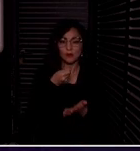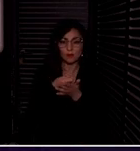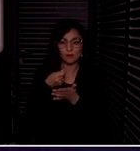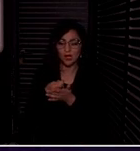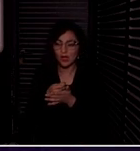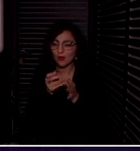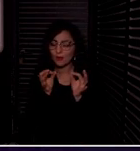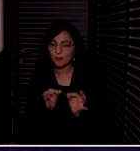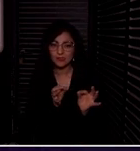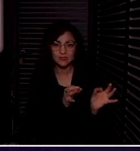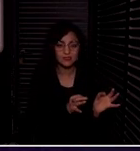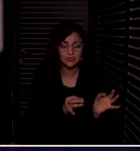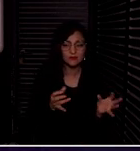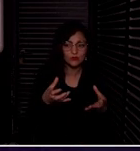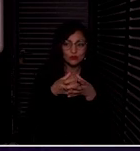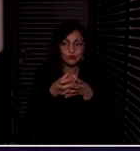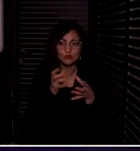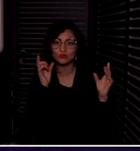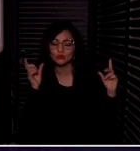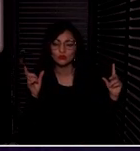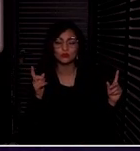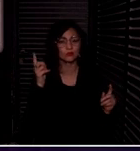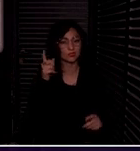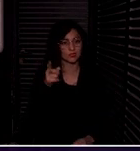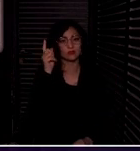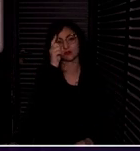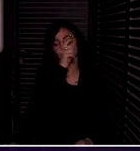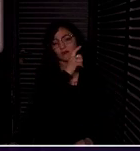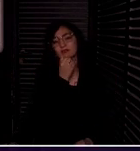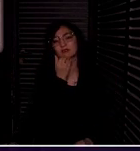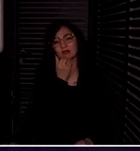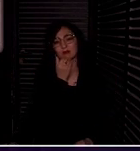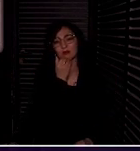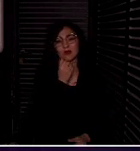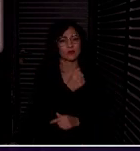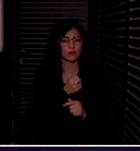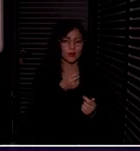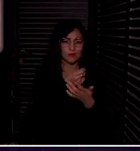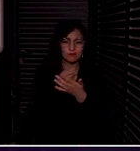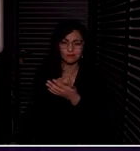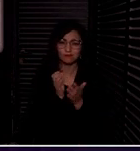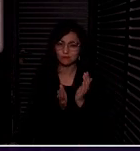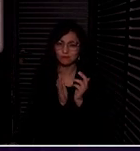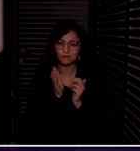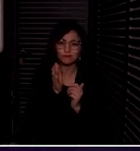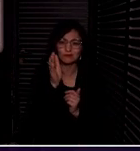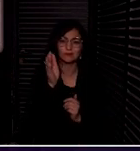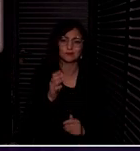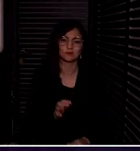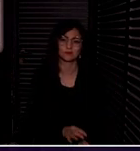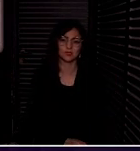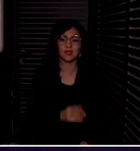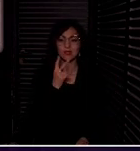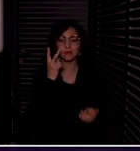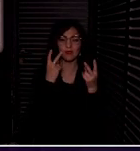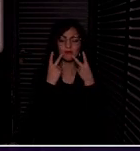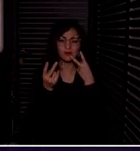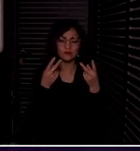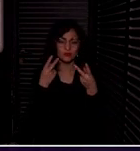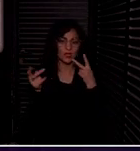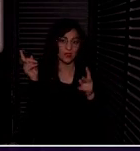específicos de unidades. Es difícil y no es sostenible desde el punto de vista de la economía de las industrias culturales. Desde el audiovisual es